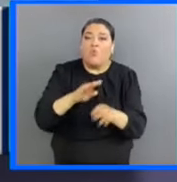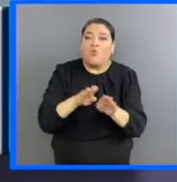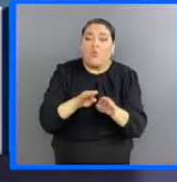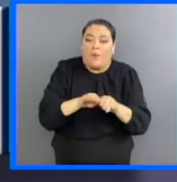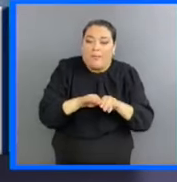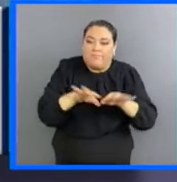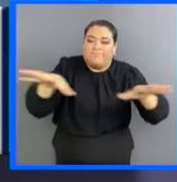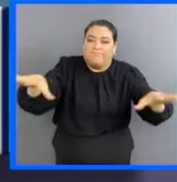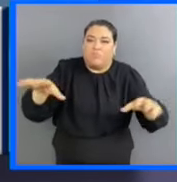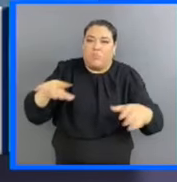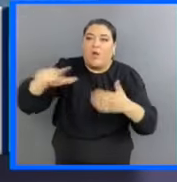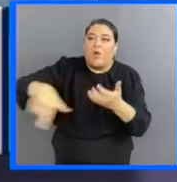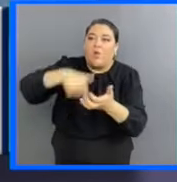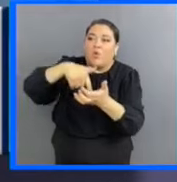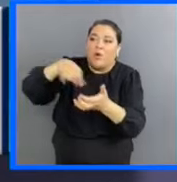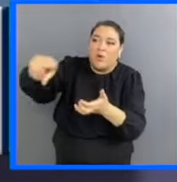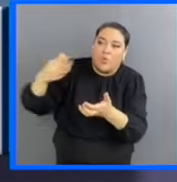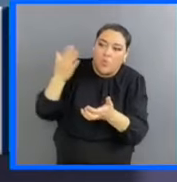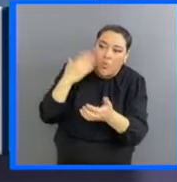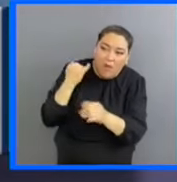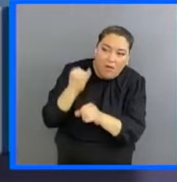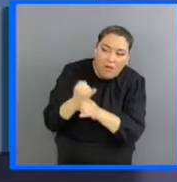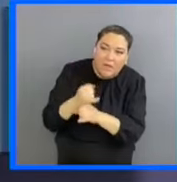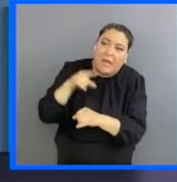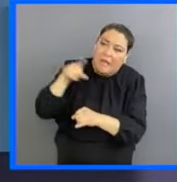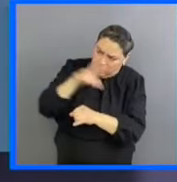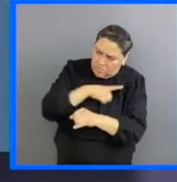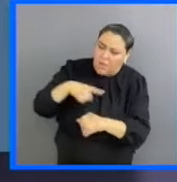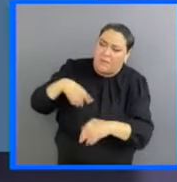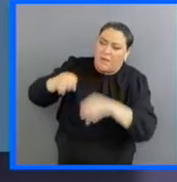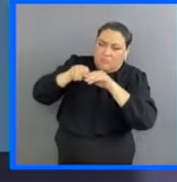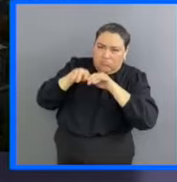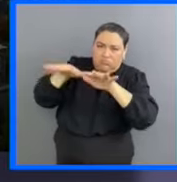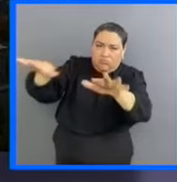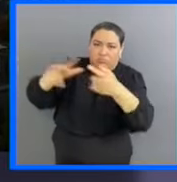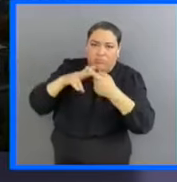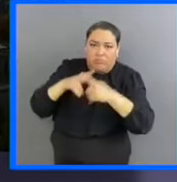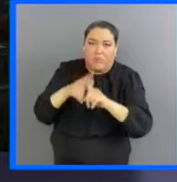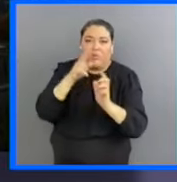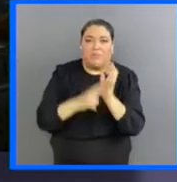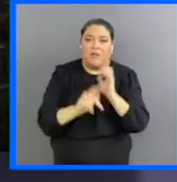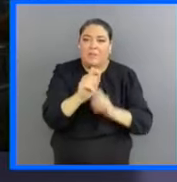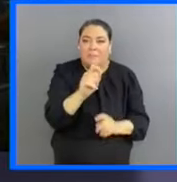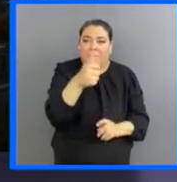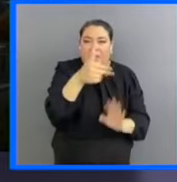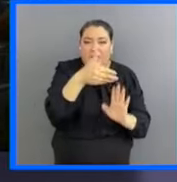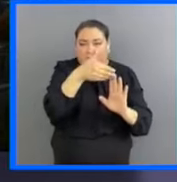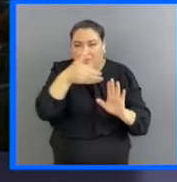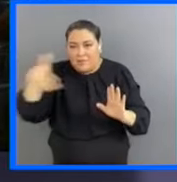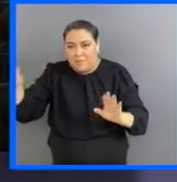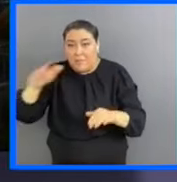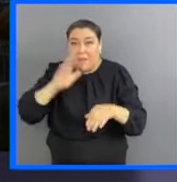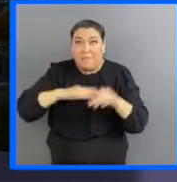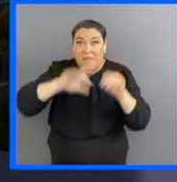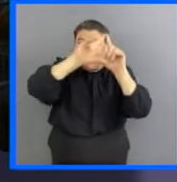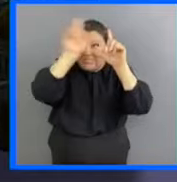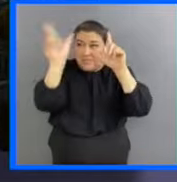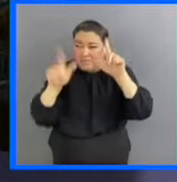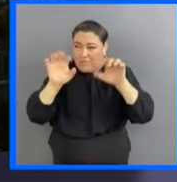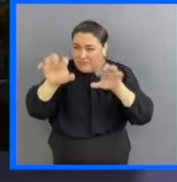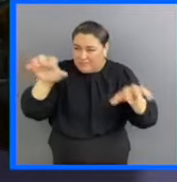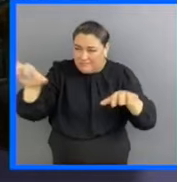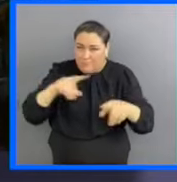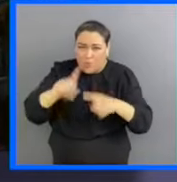donde no hay internet, mecanismo que se aplicará a partir de 2026 para cubrir a 126,000 localidades